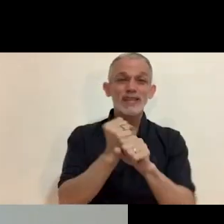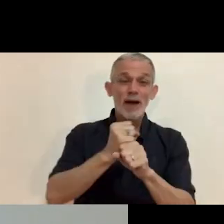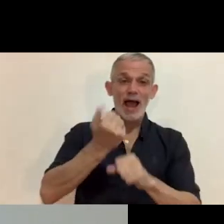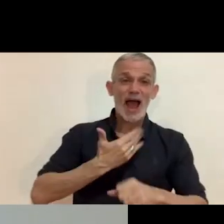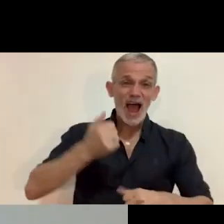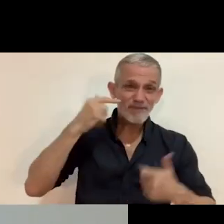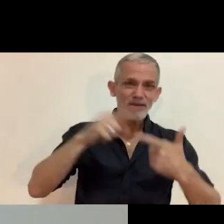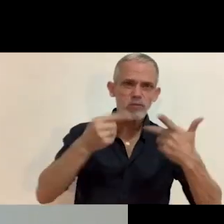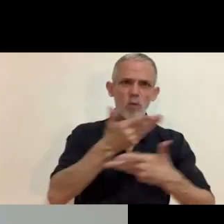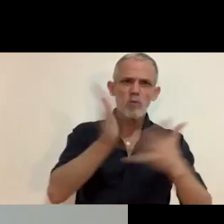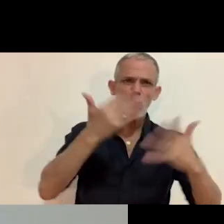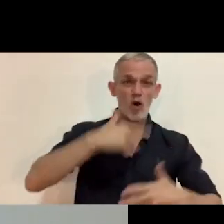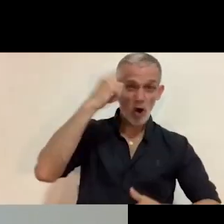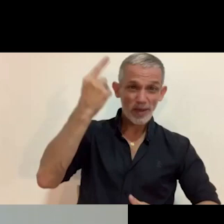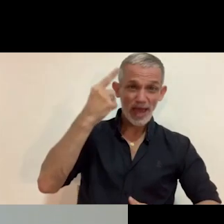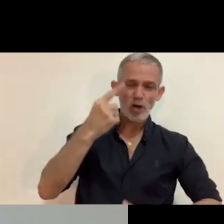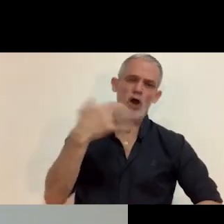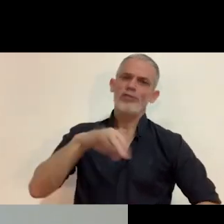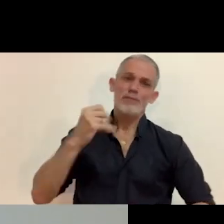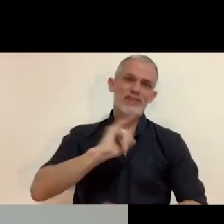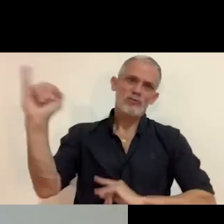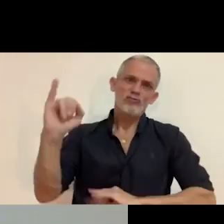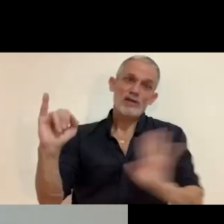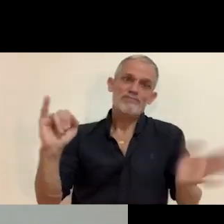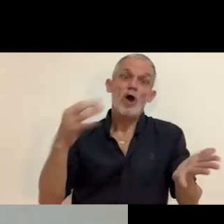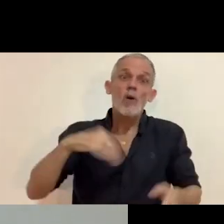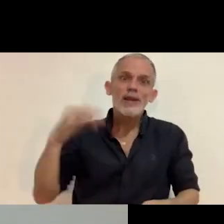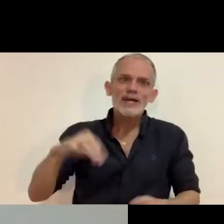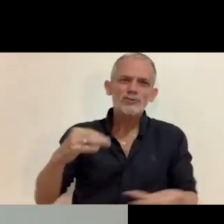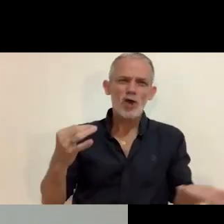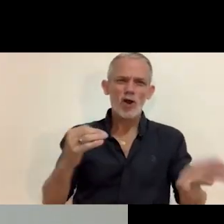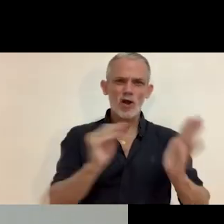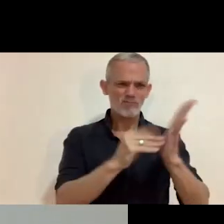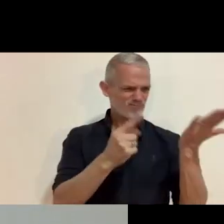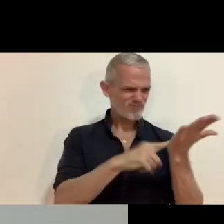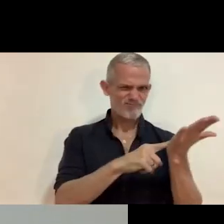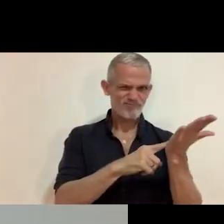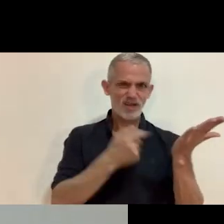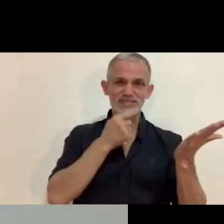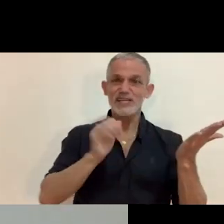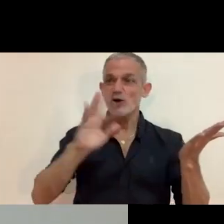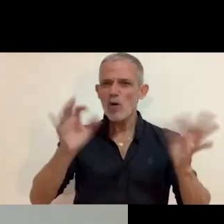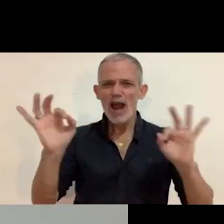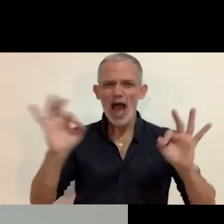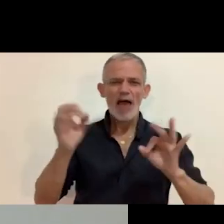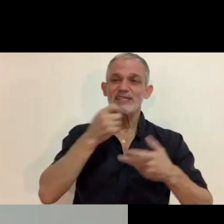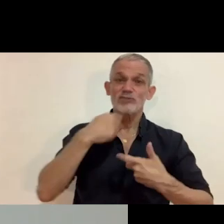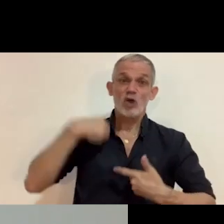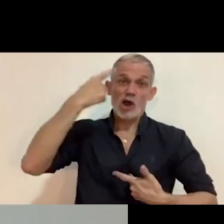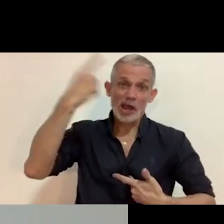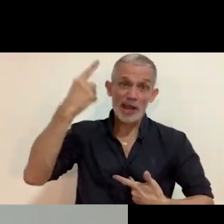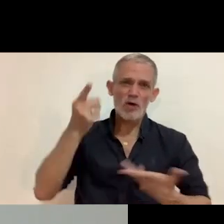Código Procesal Penal, perdón, de denunciar. Es una obligación. Si no hay delito, si estimo que